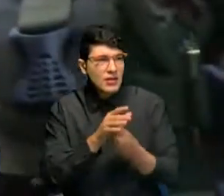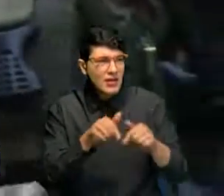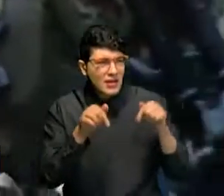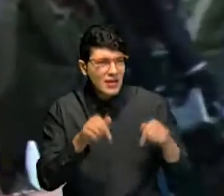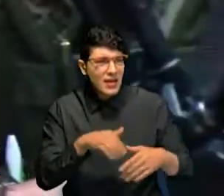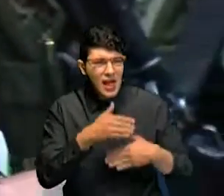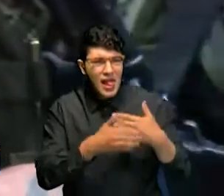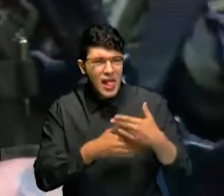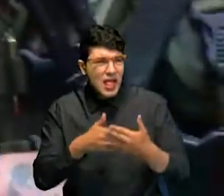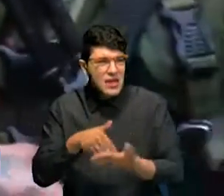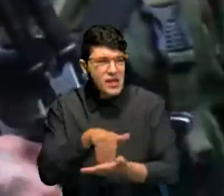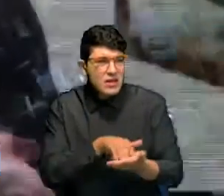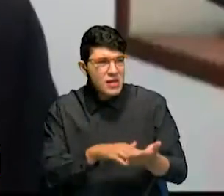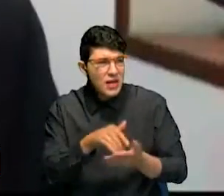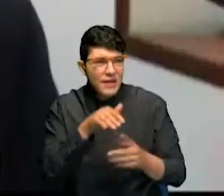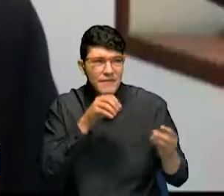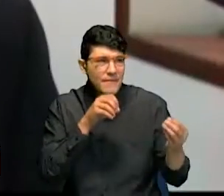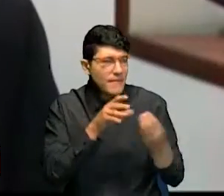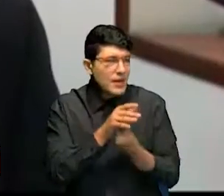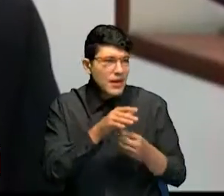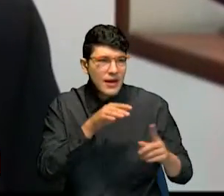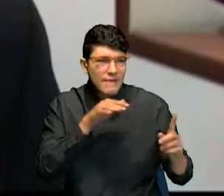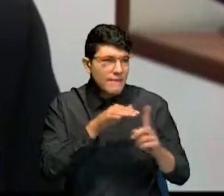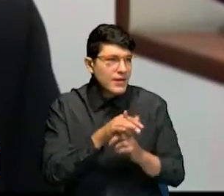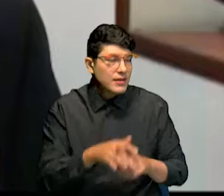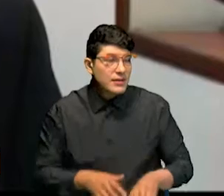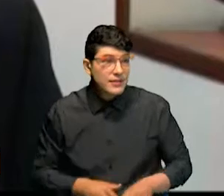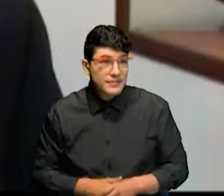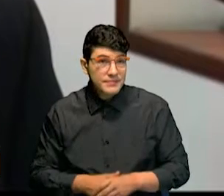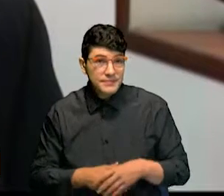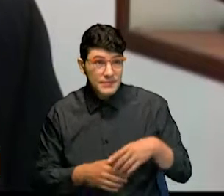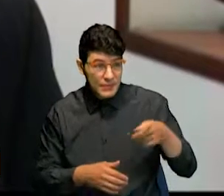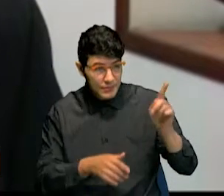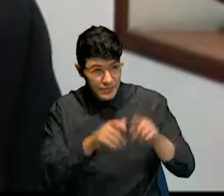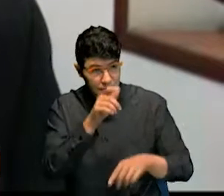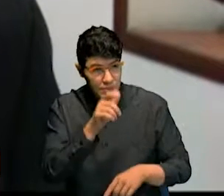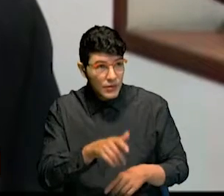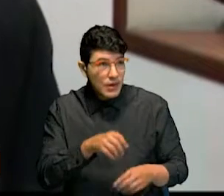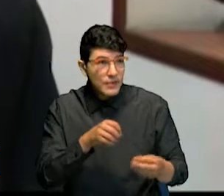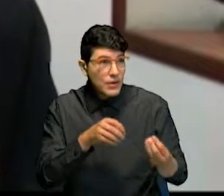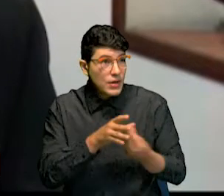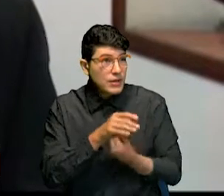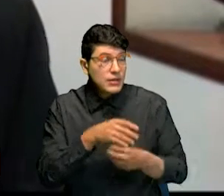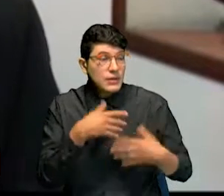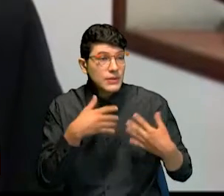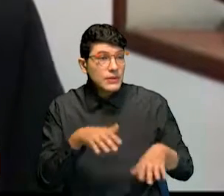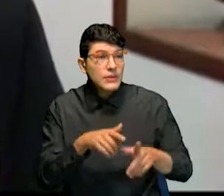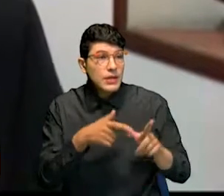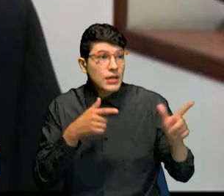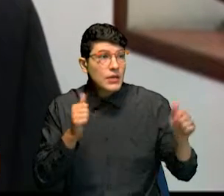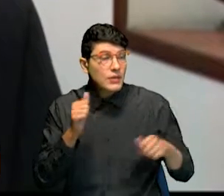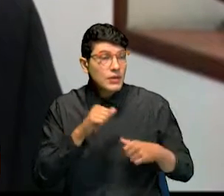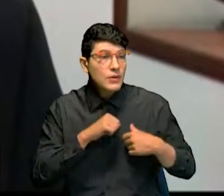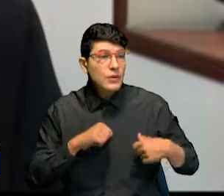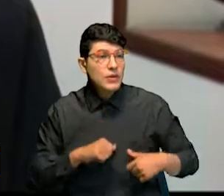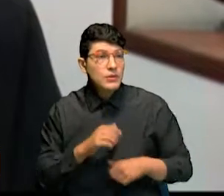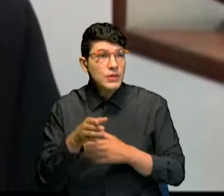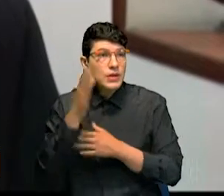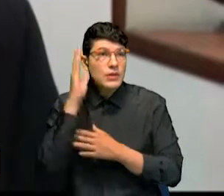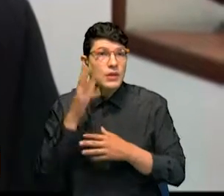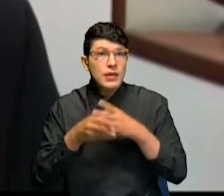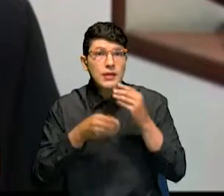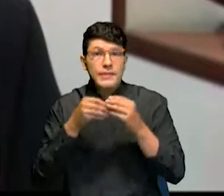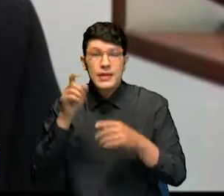desgracias el que el violento se aleja mucho el corazón de dios y las